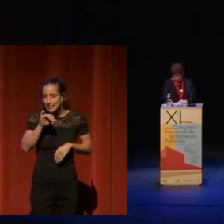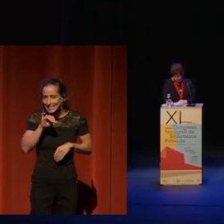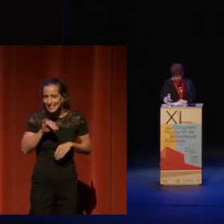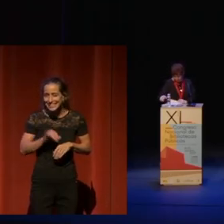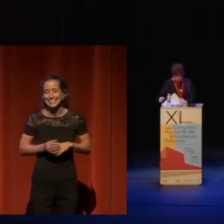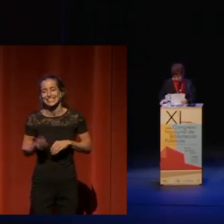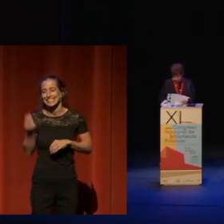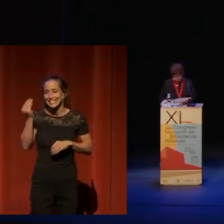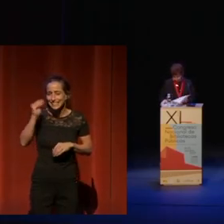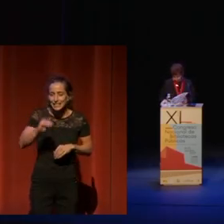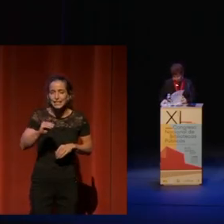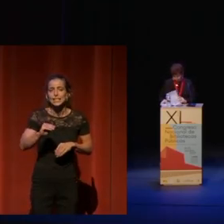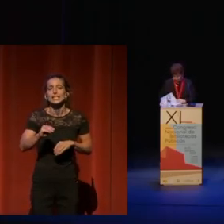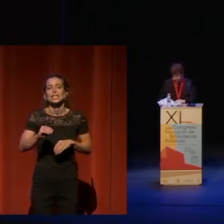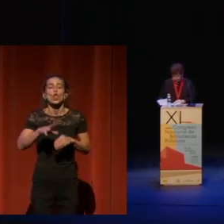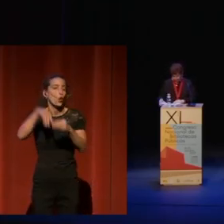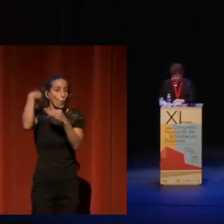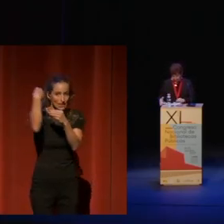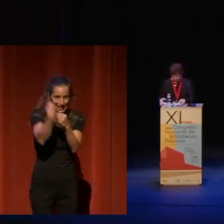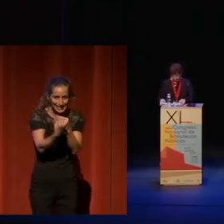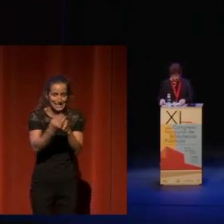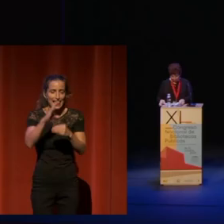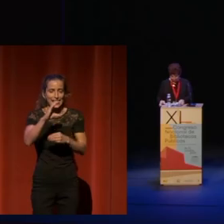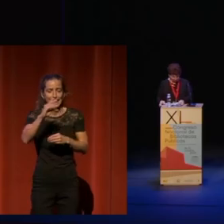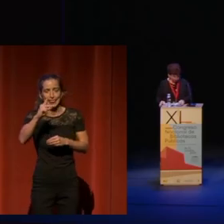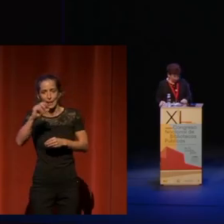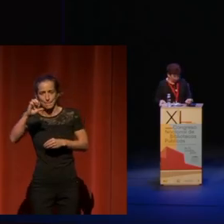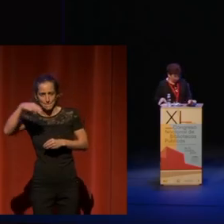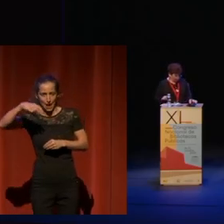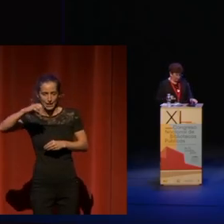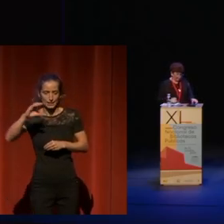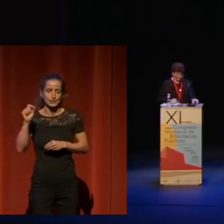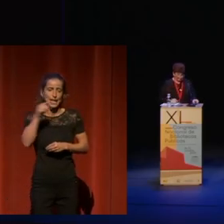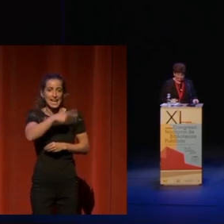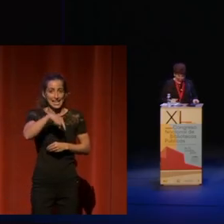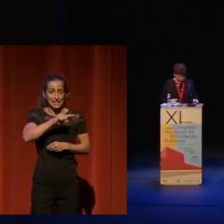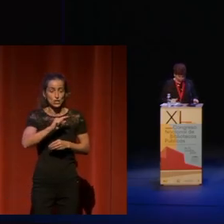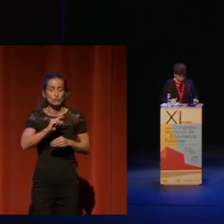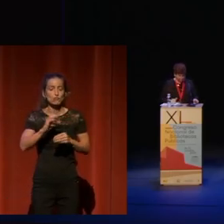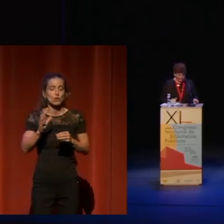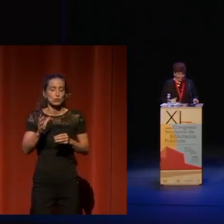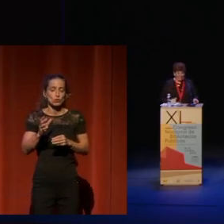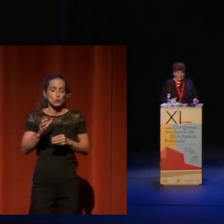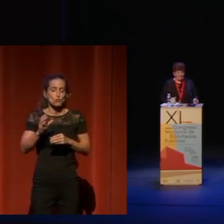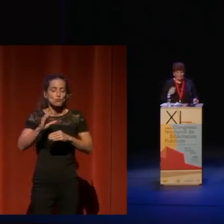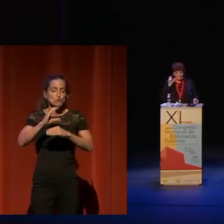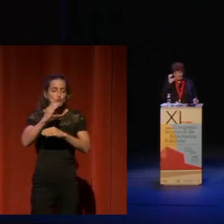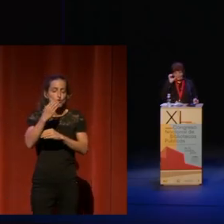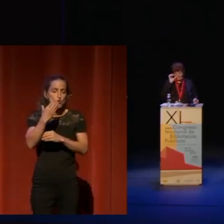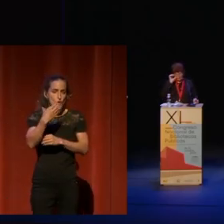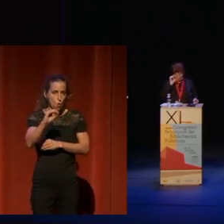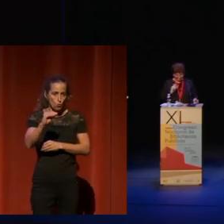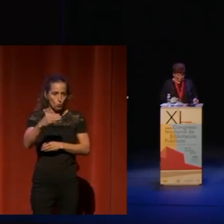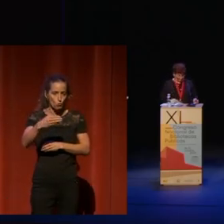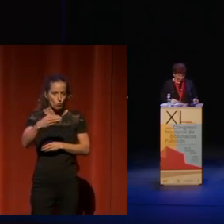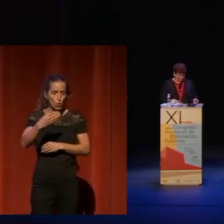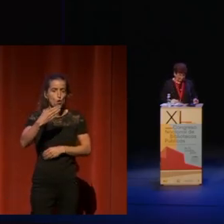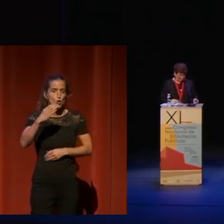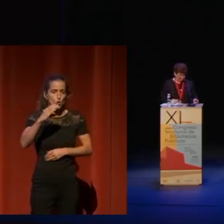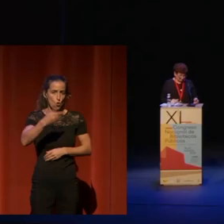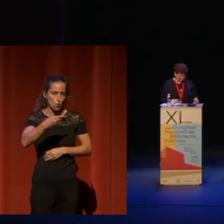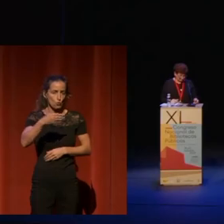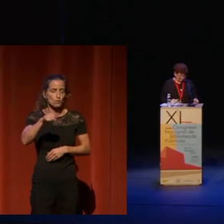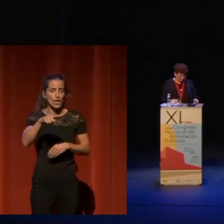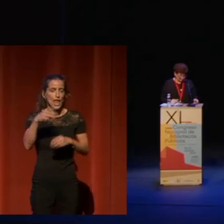documentalista de CEDAMAC. Ellas van a presentar Clubes de Lectura en el Medio Rural Aragonés, una mirada